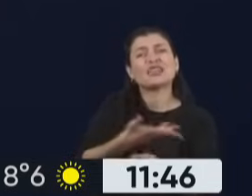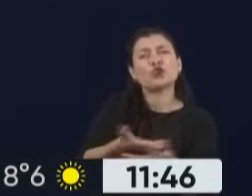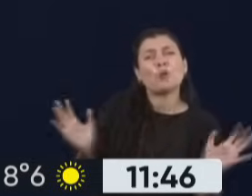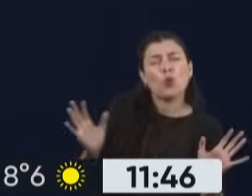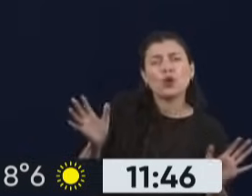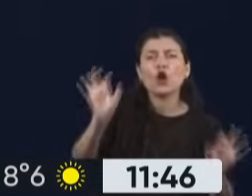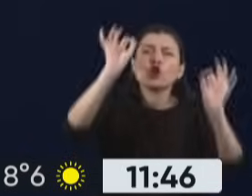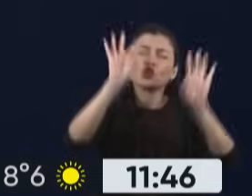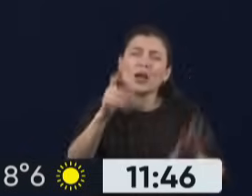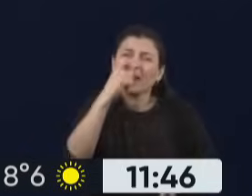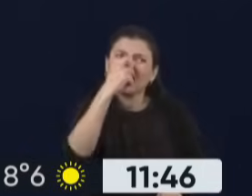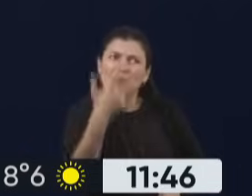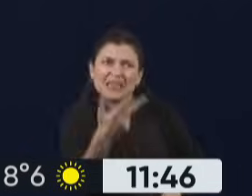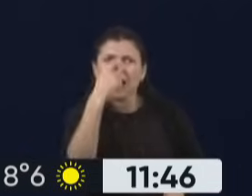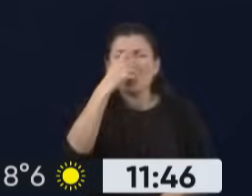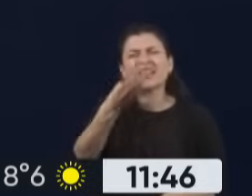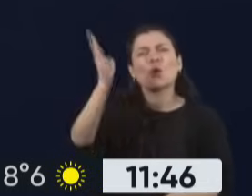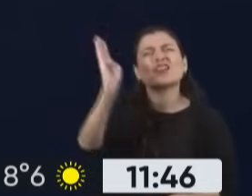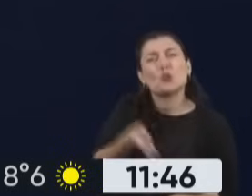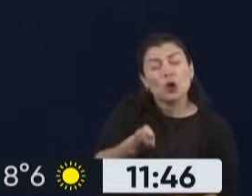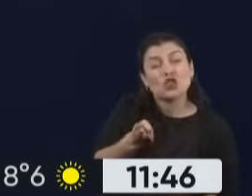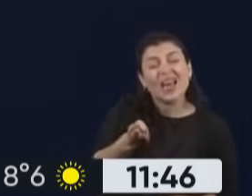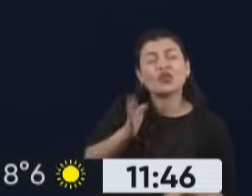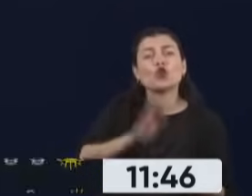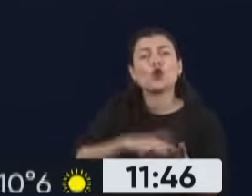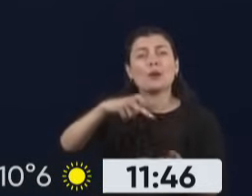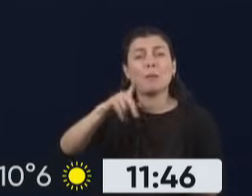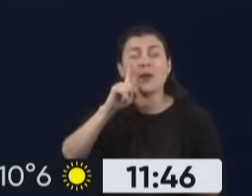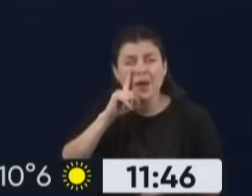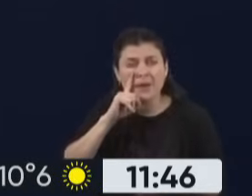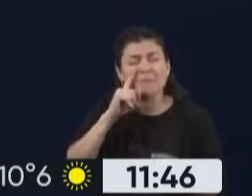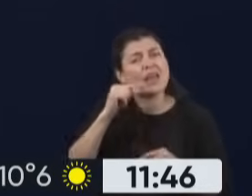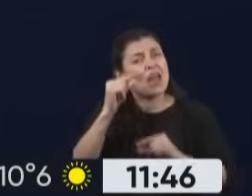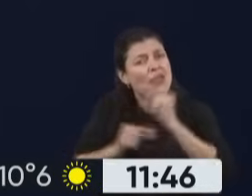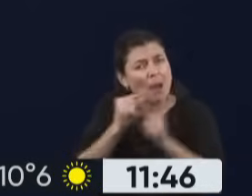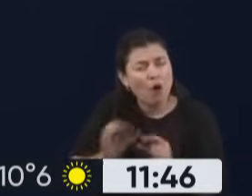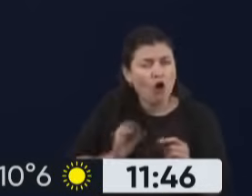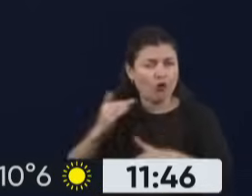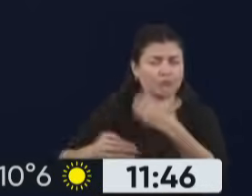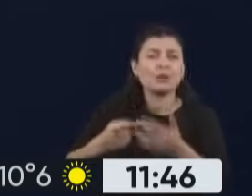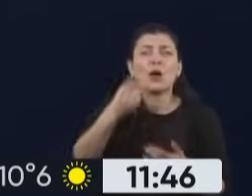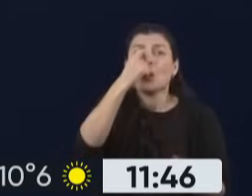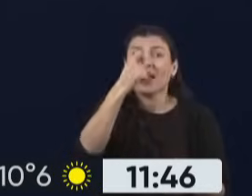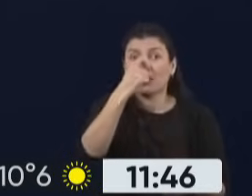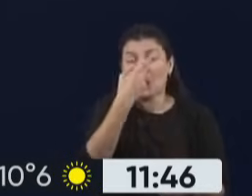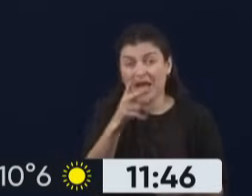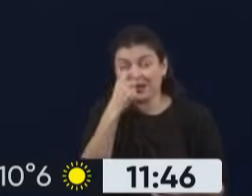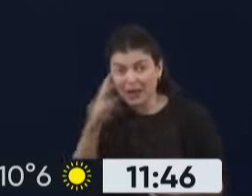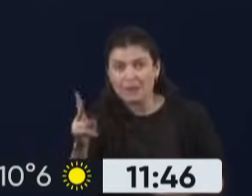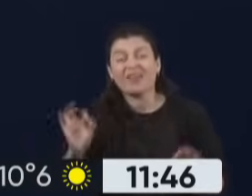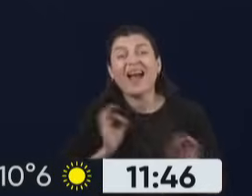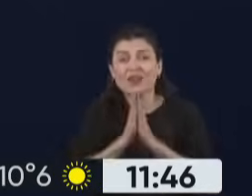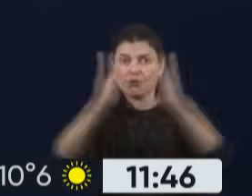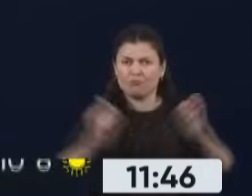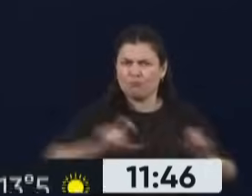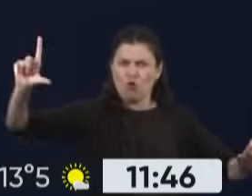23 y el 24% del producto. Para el año 2020, este porcentaje llegó al